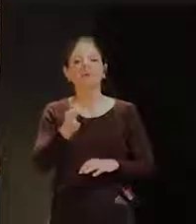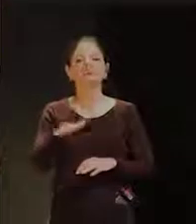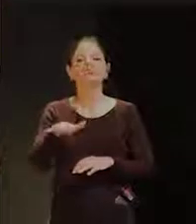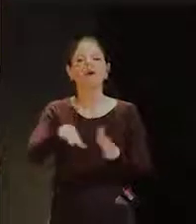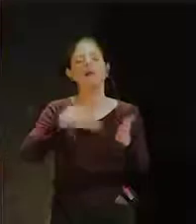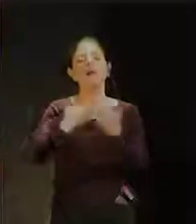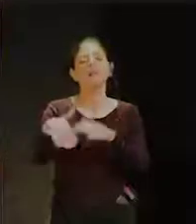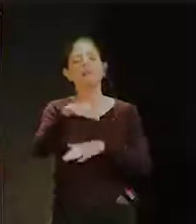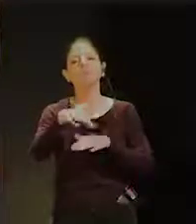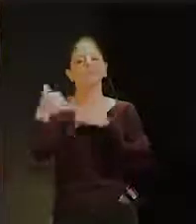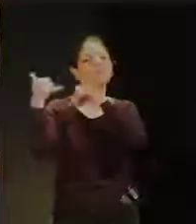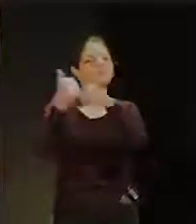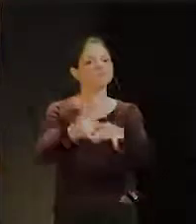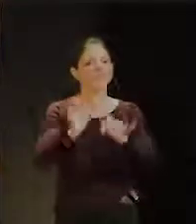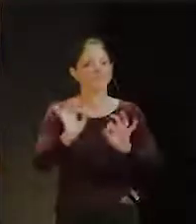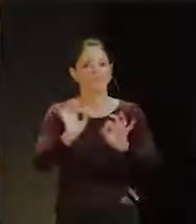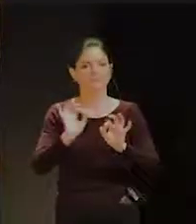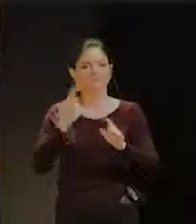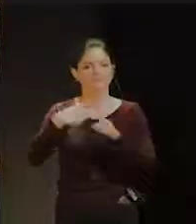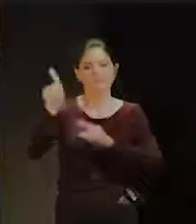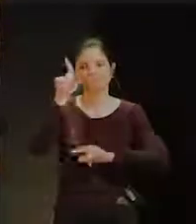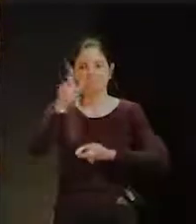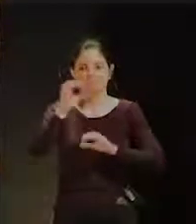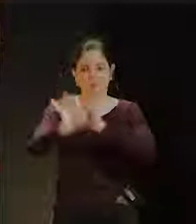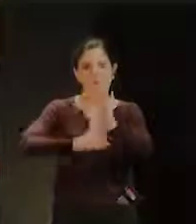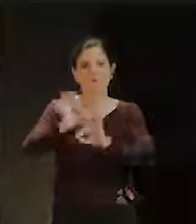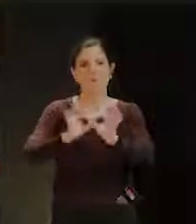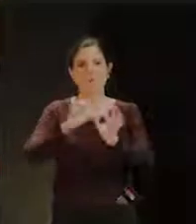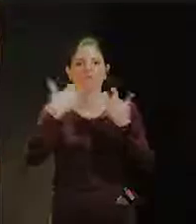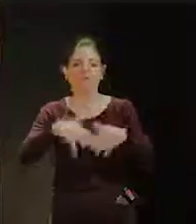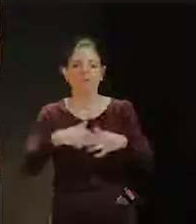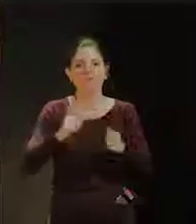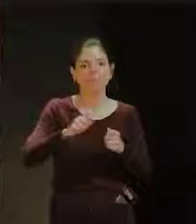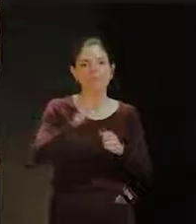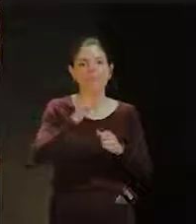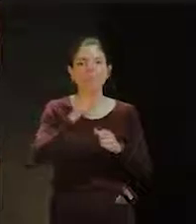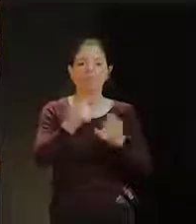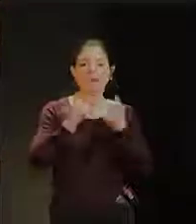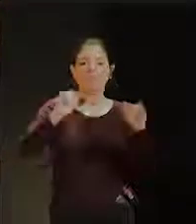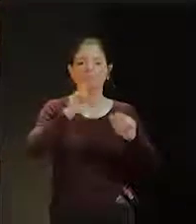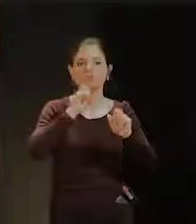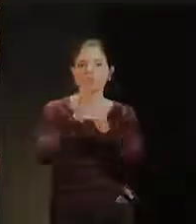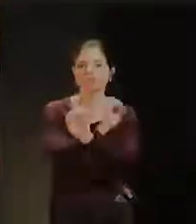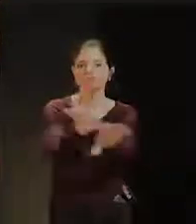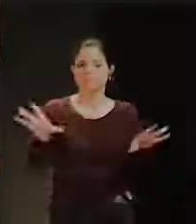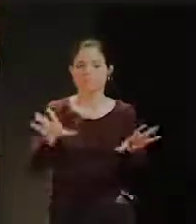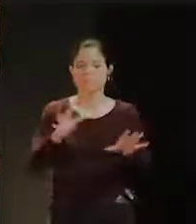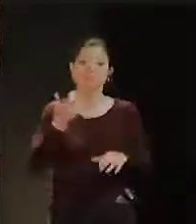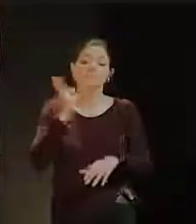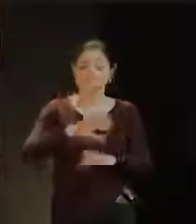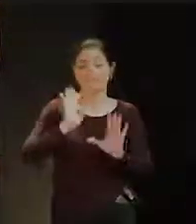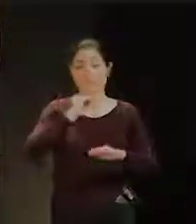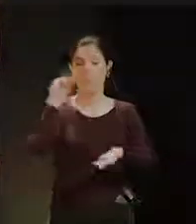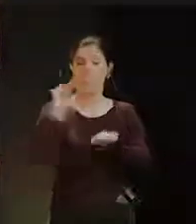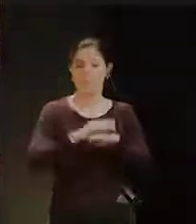de cualquier tipo de disrupción en la organización y despliegue de ese evento musical siempre que no incumpla